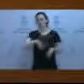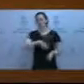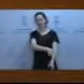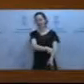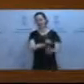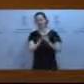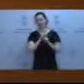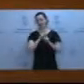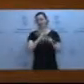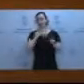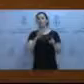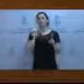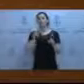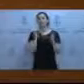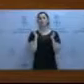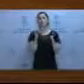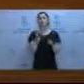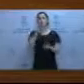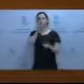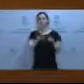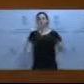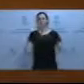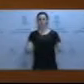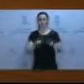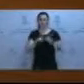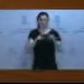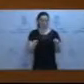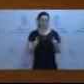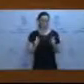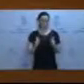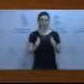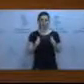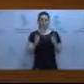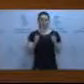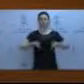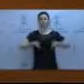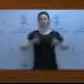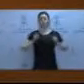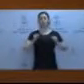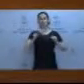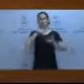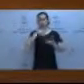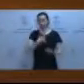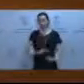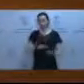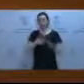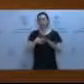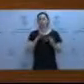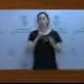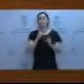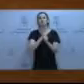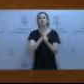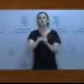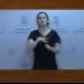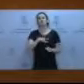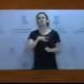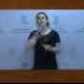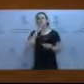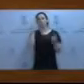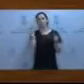a aquello que puede beneficiar a los asturianos y, en este caso, a los empleados públicos. Nosotros dejamos al margen la